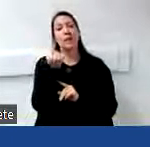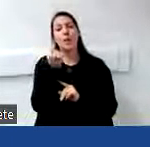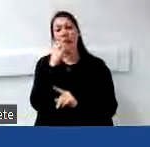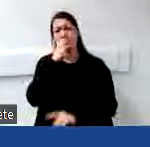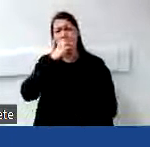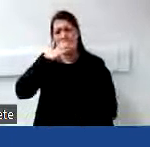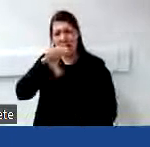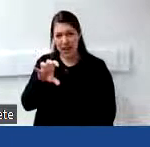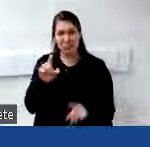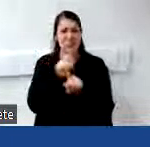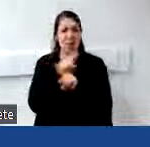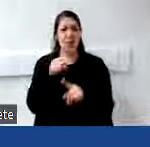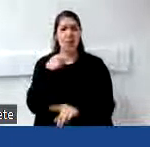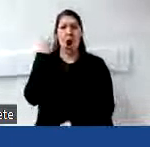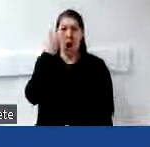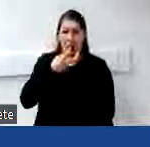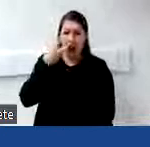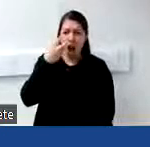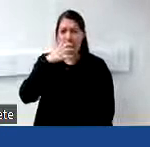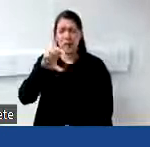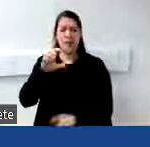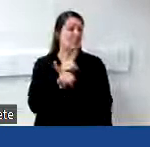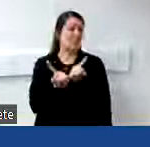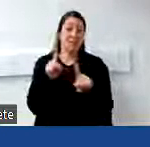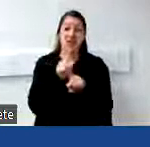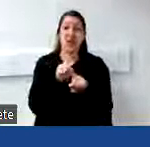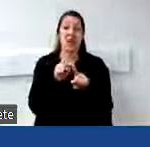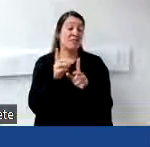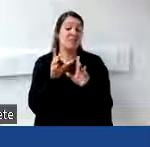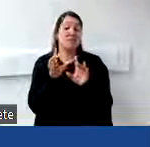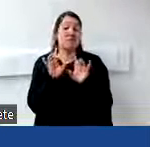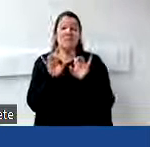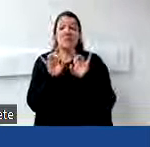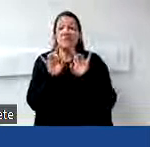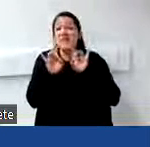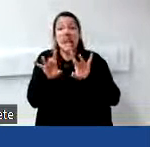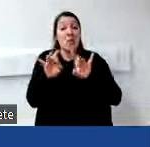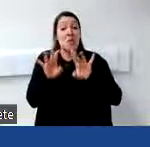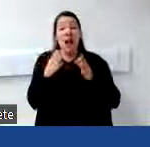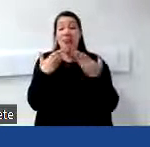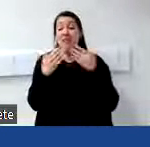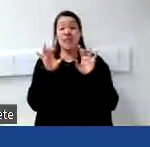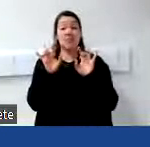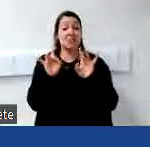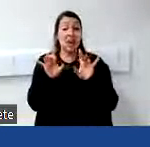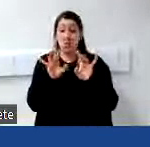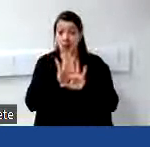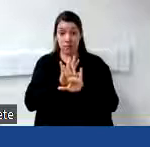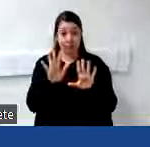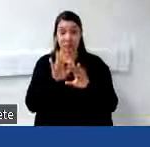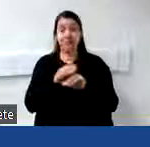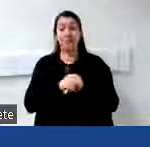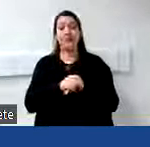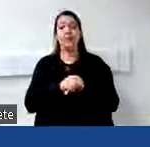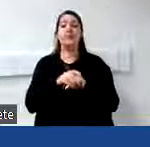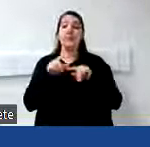gritar, no vocalizar ni gritar, sino que hacerlo con claridad, en un tono natural. Y a